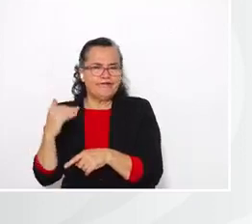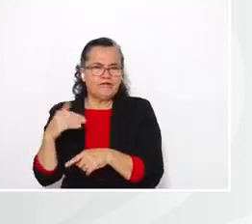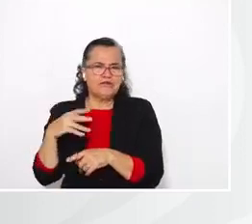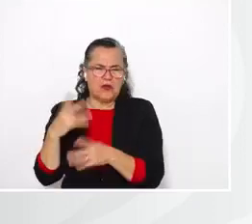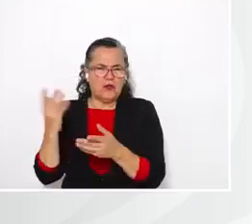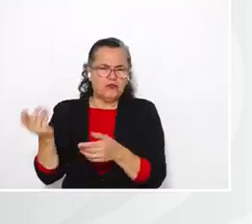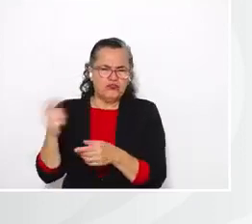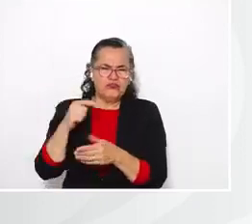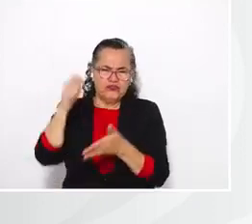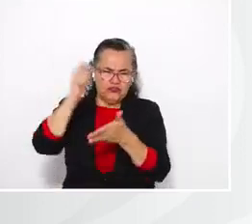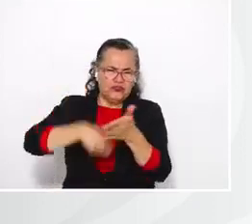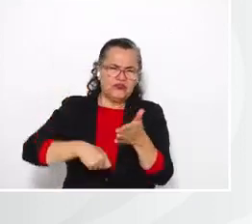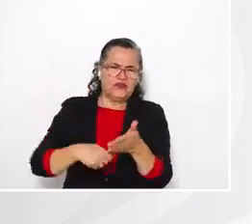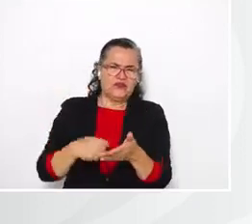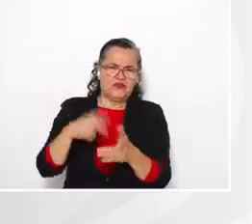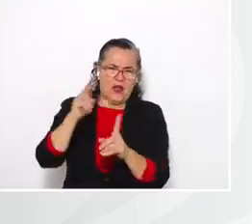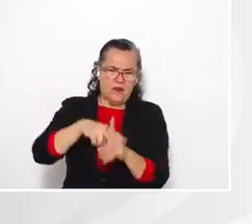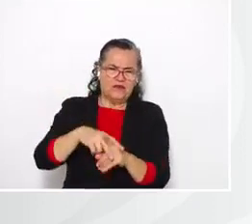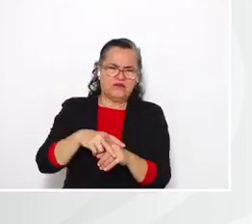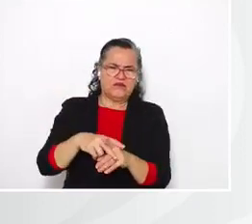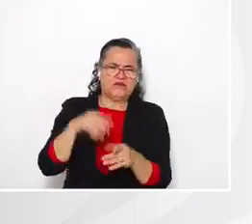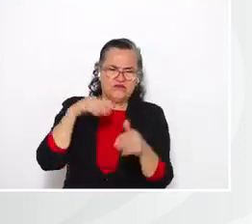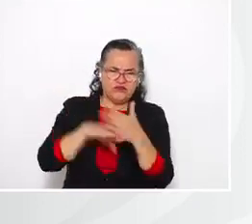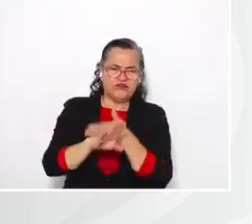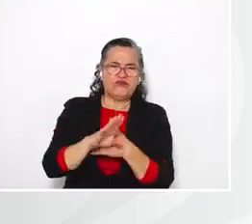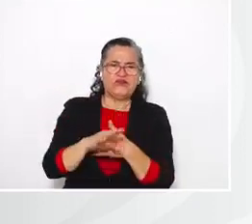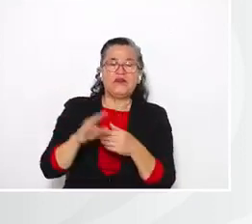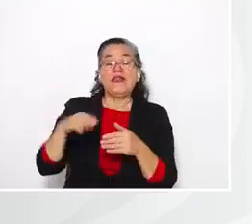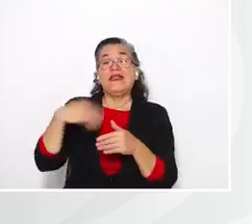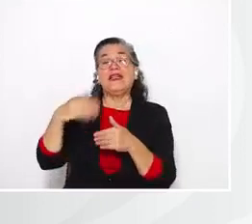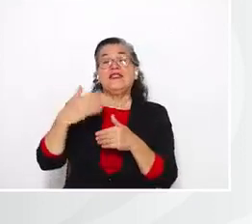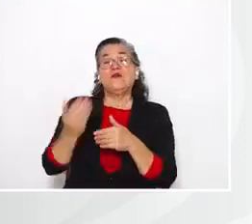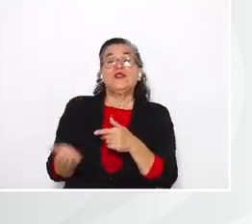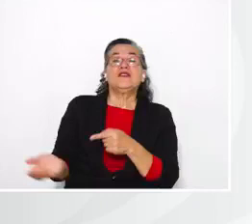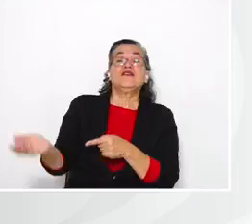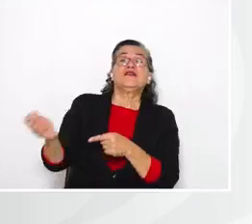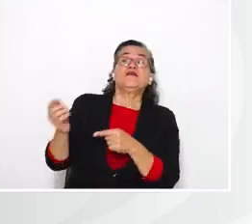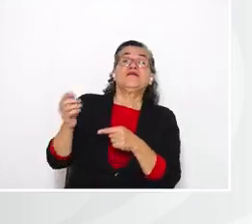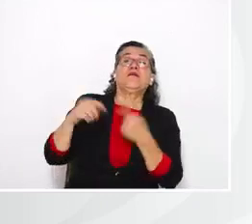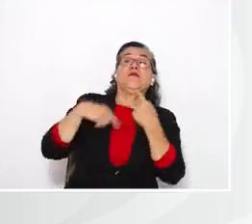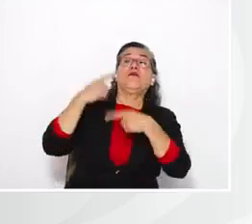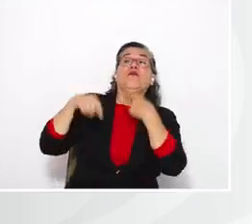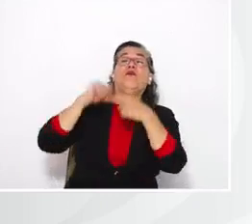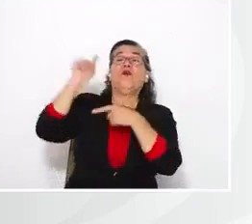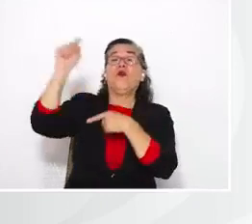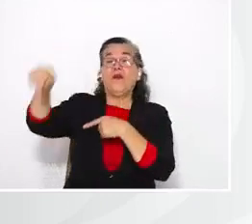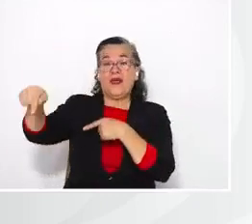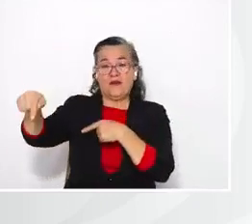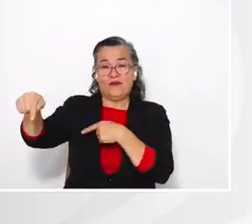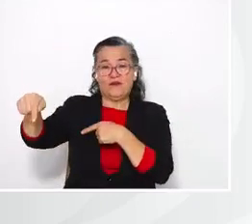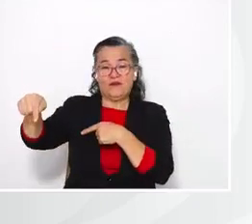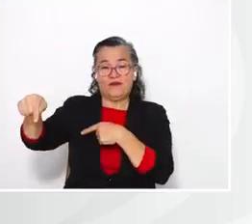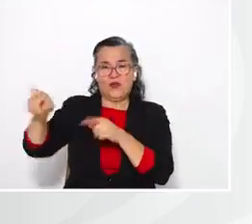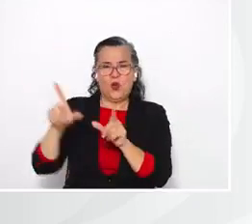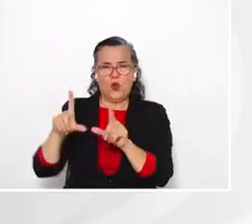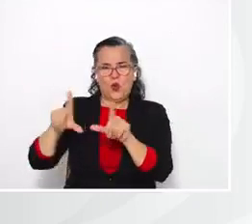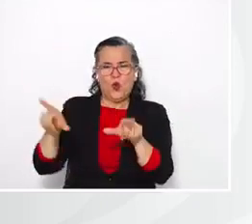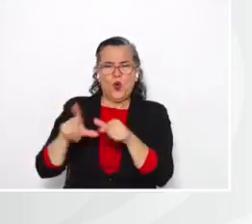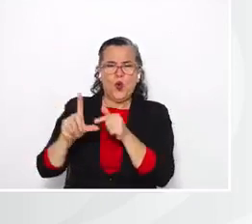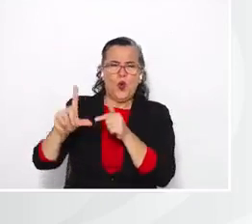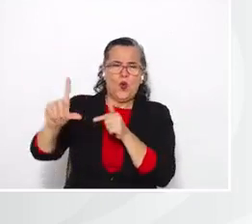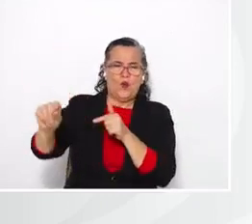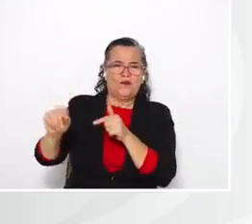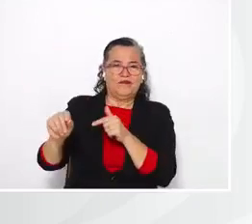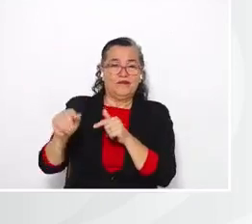preocupen, y luego volvemos a los países, a esas zonas remotas, por supuesto vamos a zonas urbanas